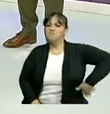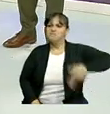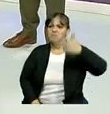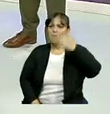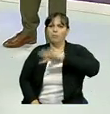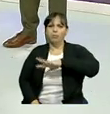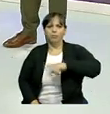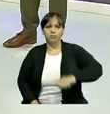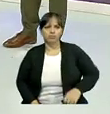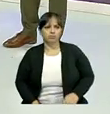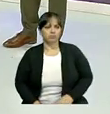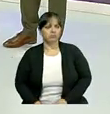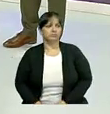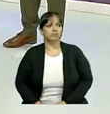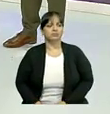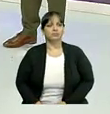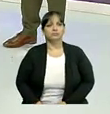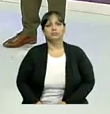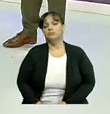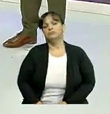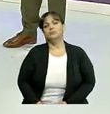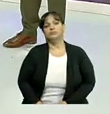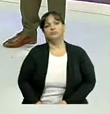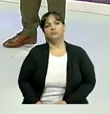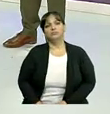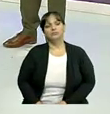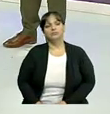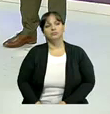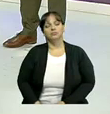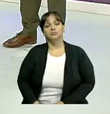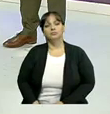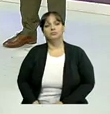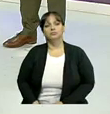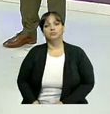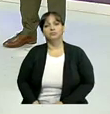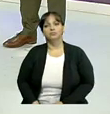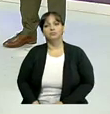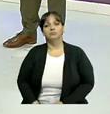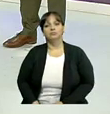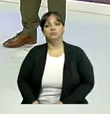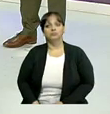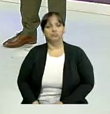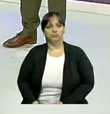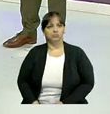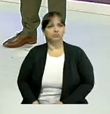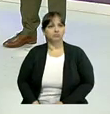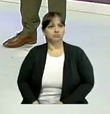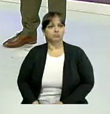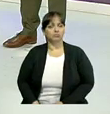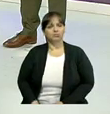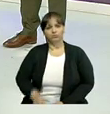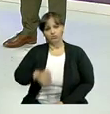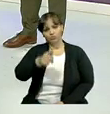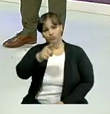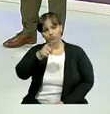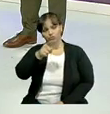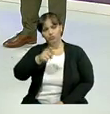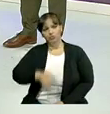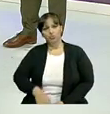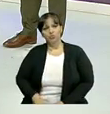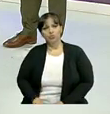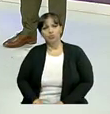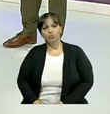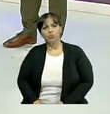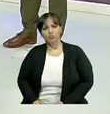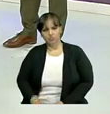coincidió en la quería fue dice de alguien que le rompe un poco al vídeo claro creo que le